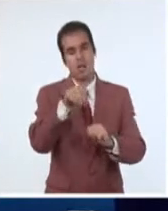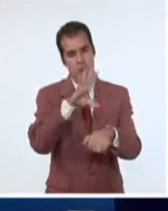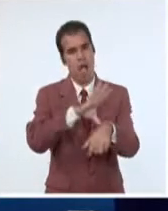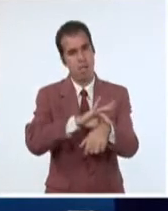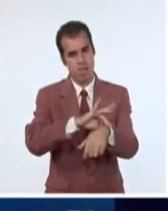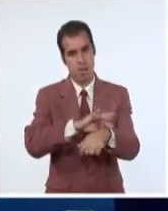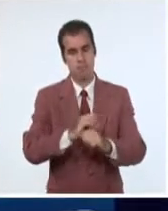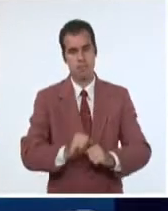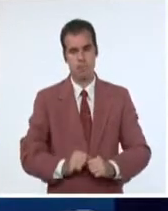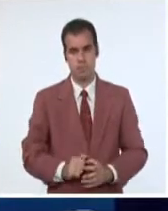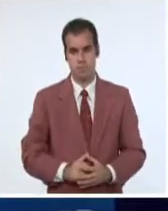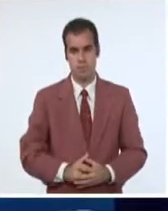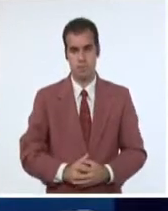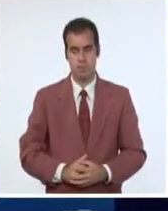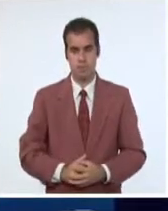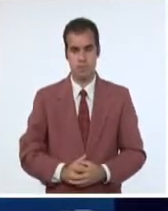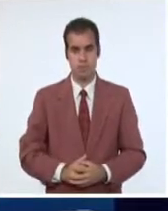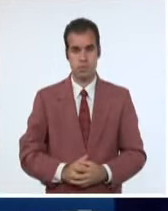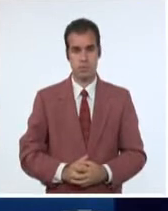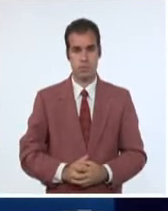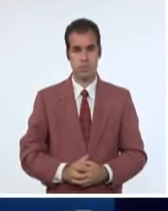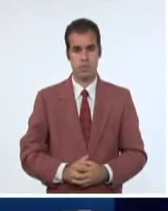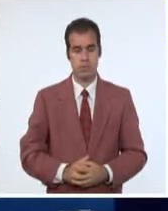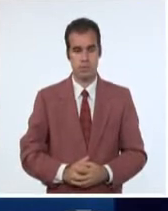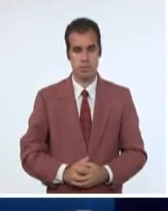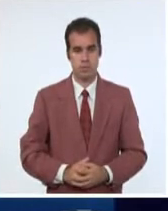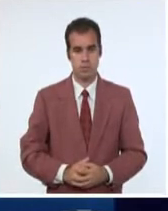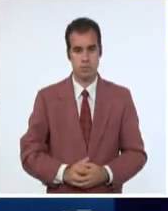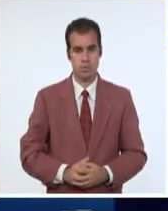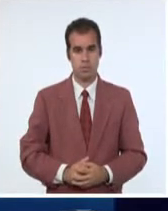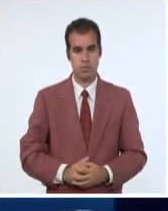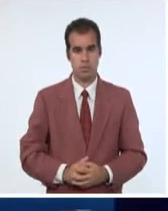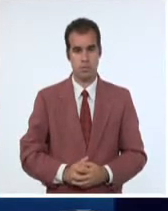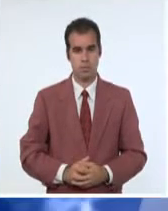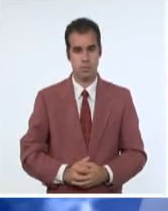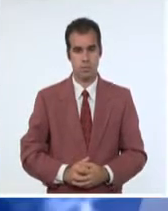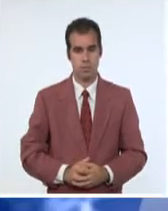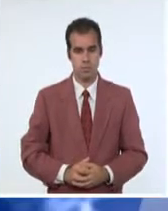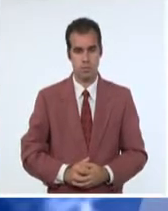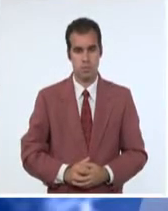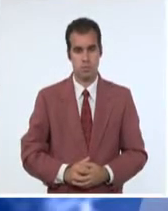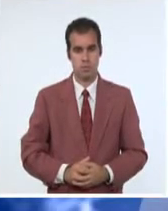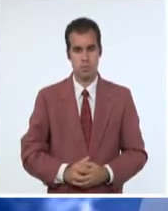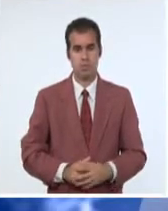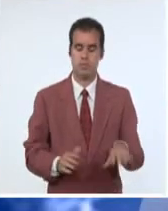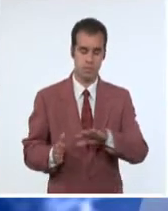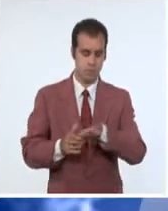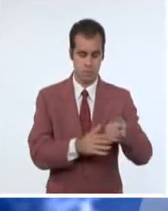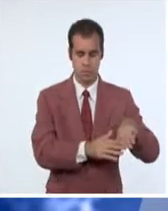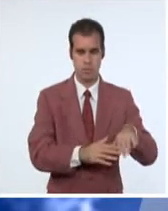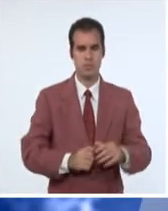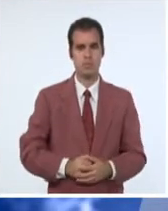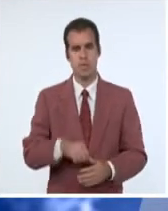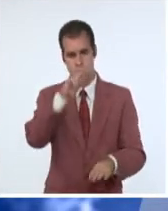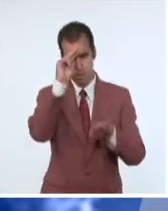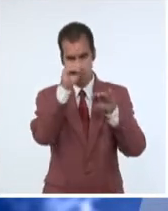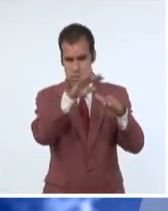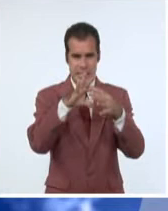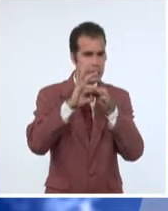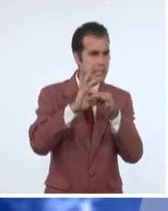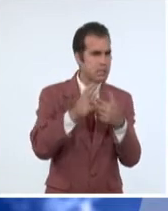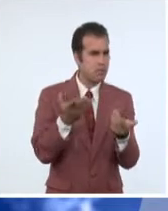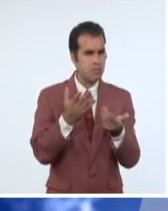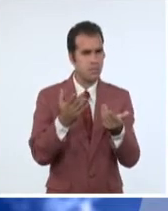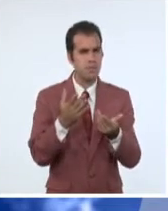los diagnosticados ayer eran recién nacidos y se hizo el diagnóstico. Por otra parte, en terapia intensiva